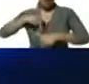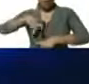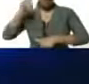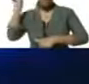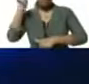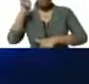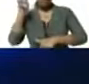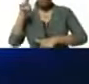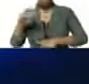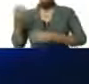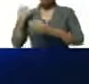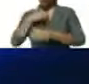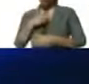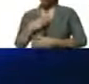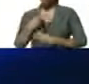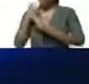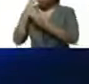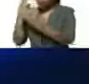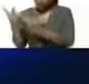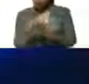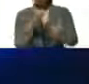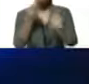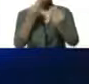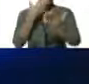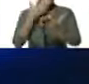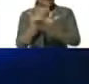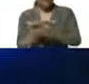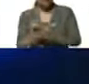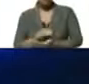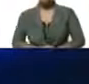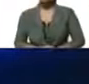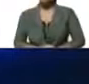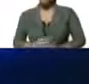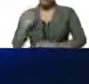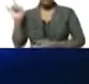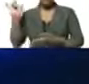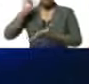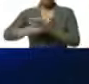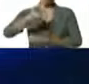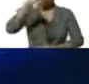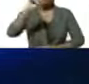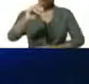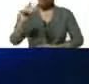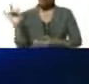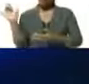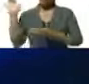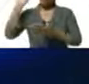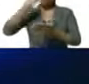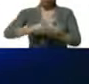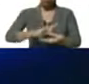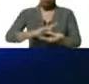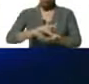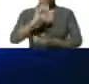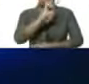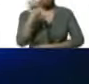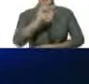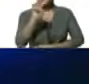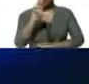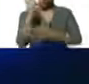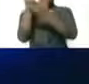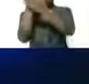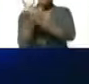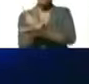Damos la bienvenida, realmente muy agradecido. Pero en este avión también arribaron a nuestra patria 22